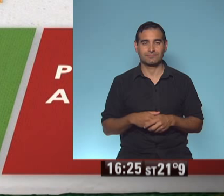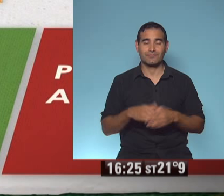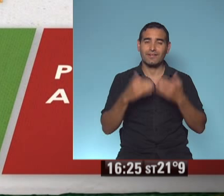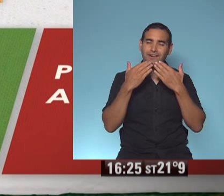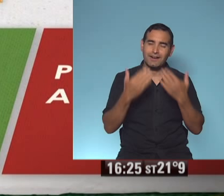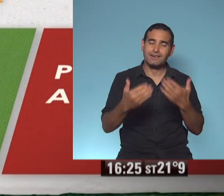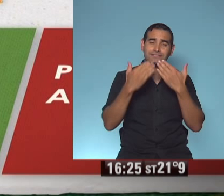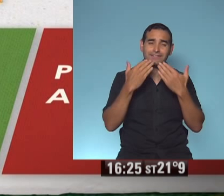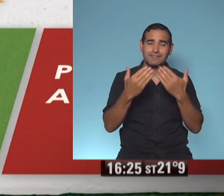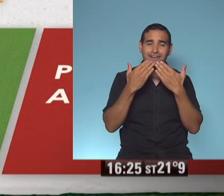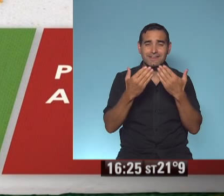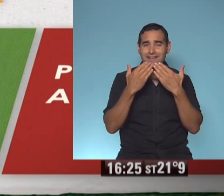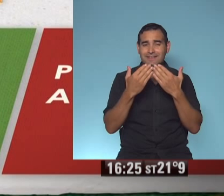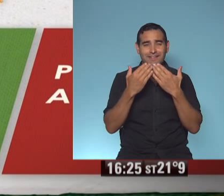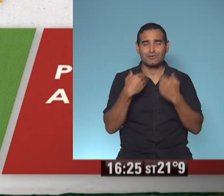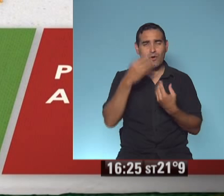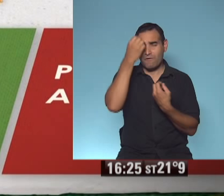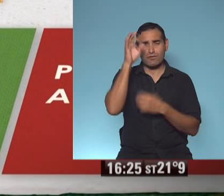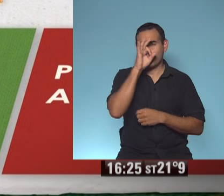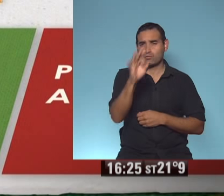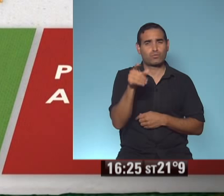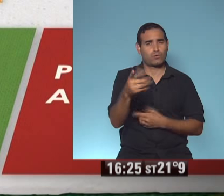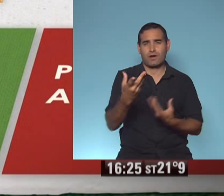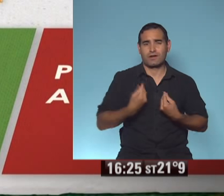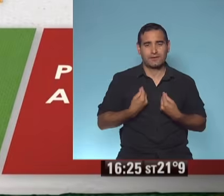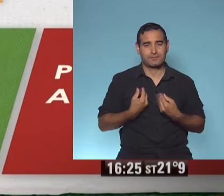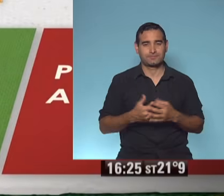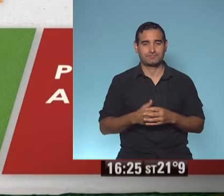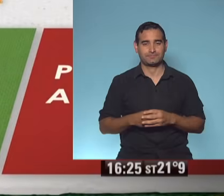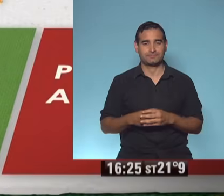Gracias, gracias. Jamás olvidaré eso.